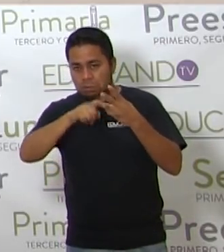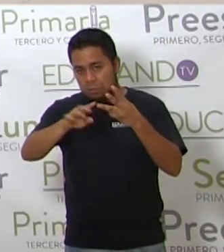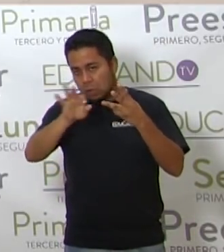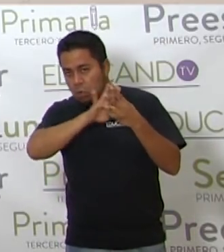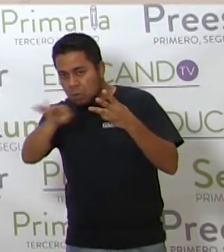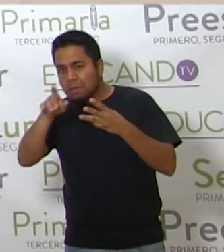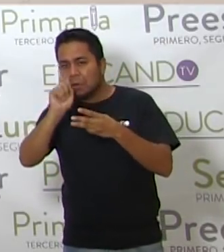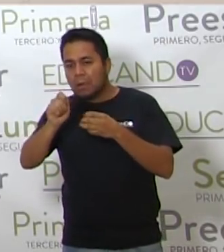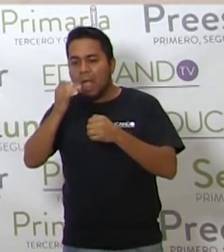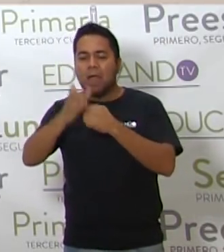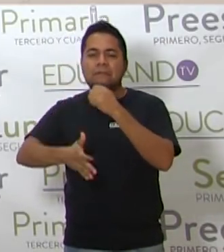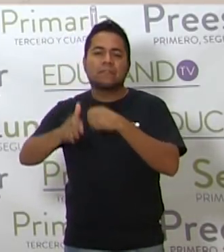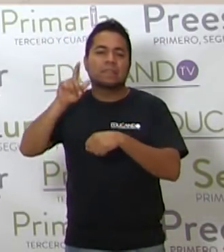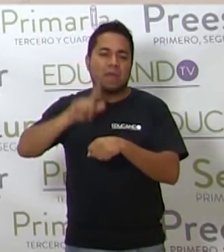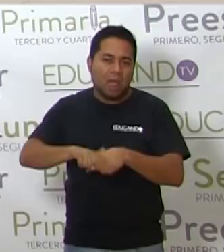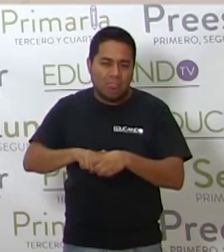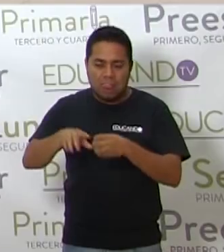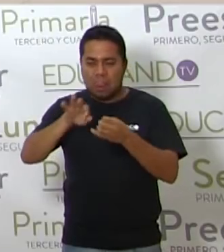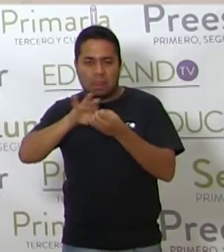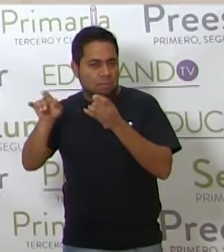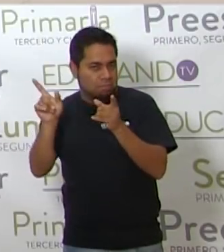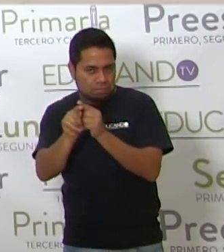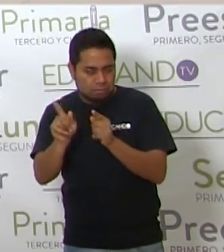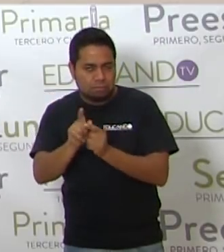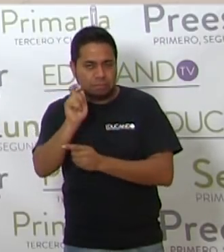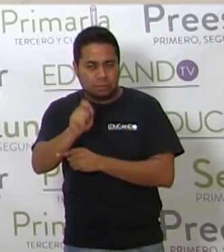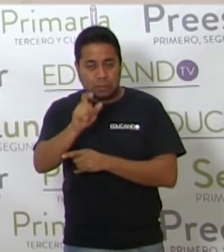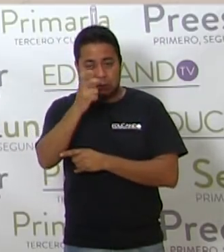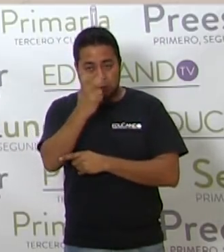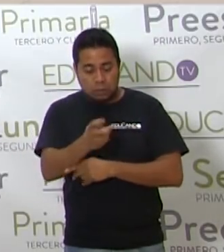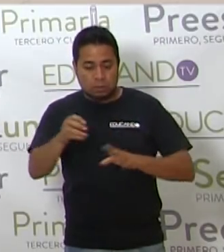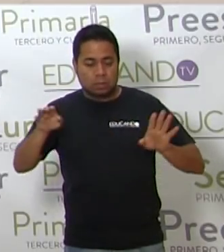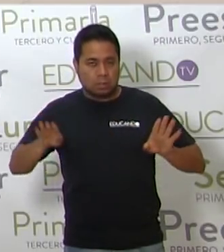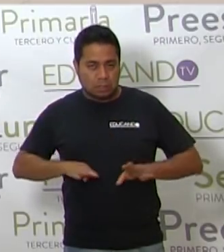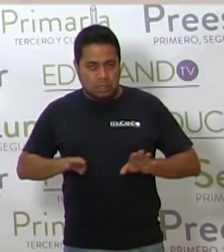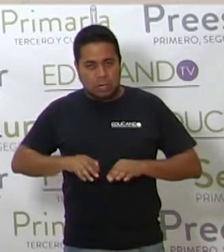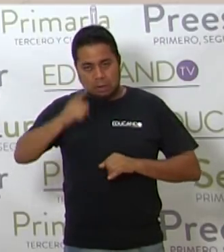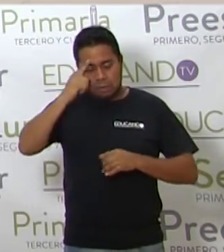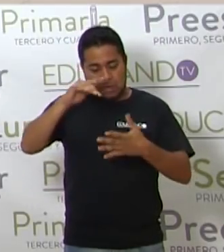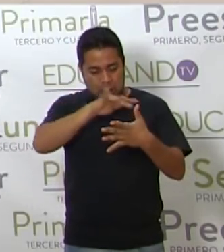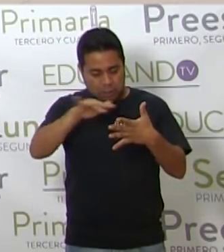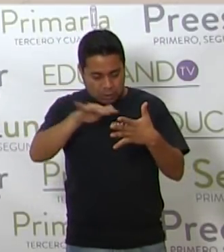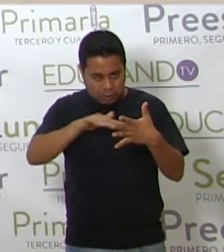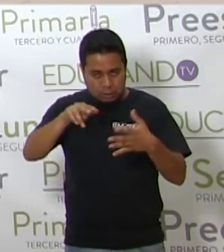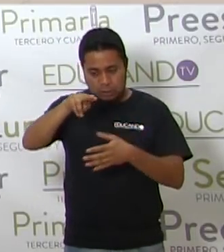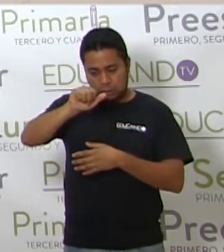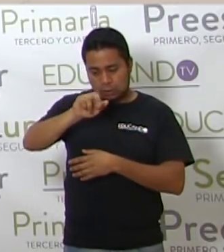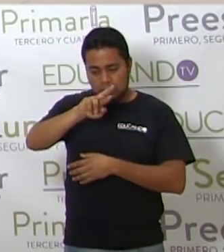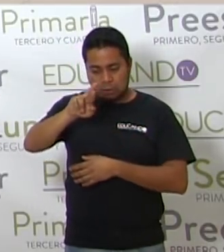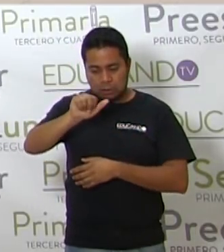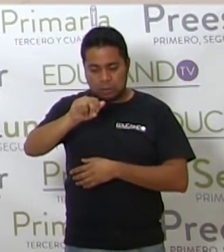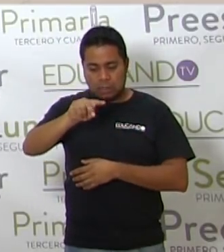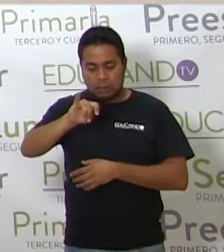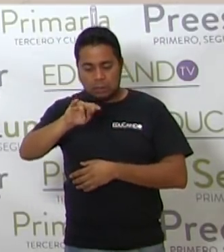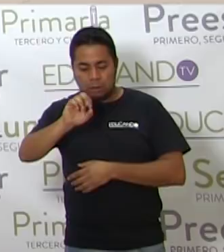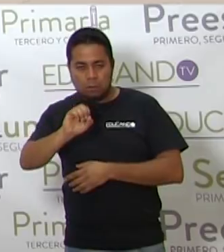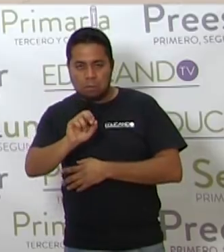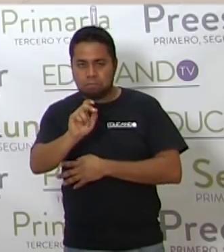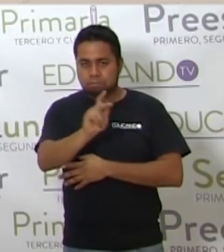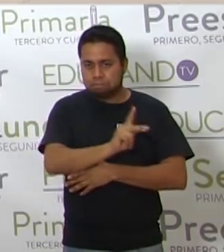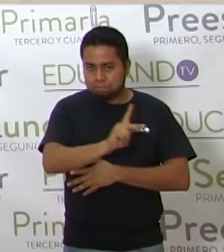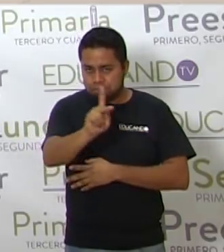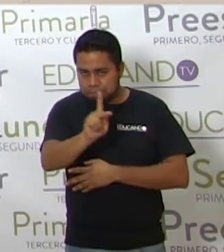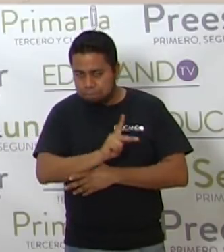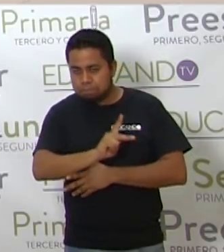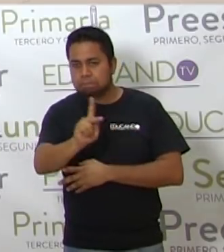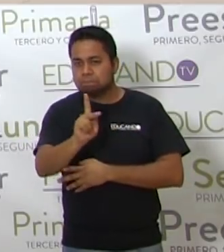o el final de nuestra historia. Es por ello que las características del texto narrativo tienen mucha relevancia con